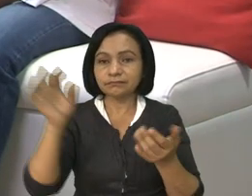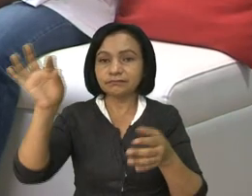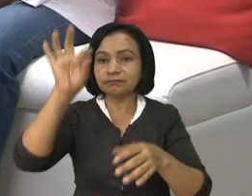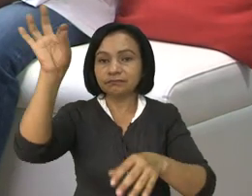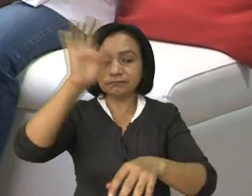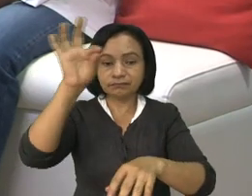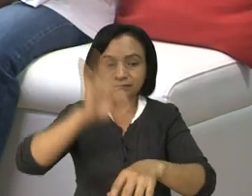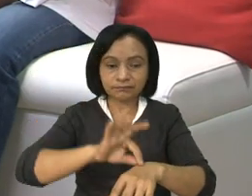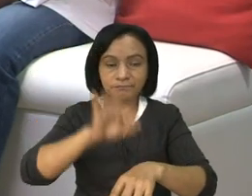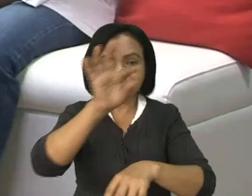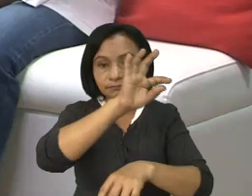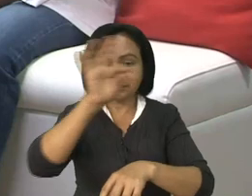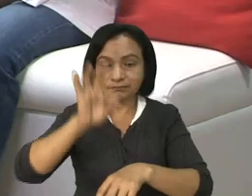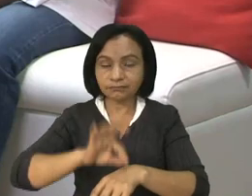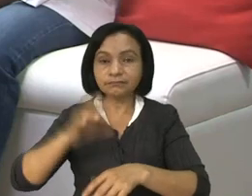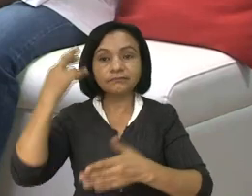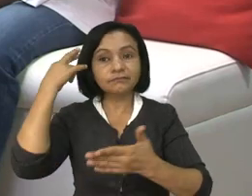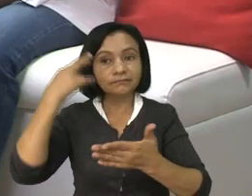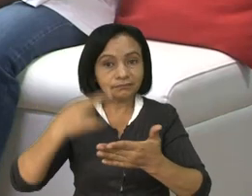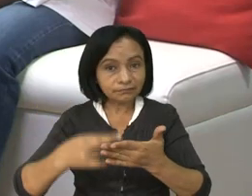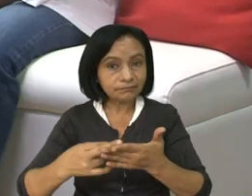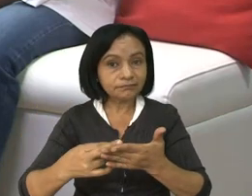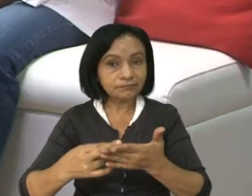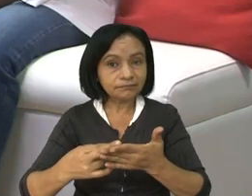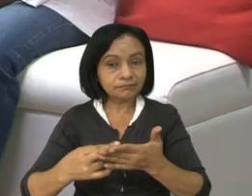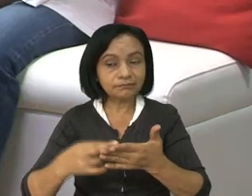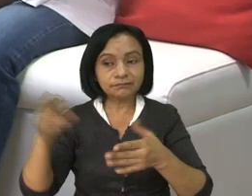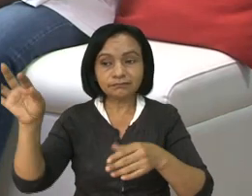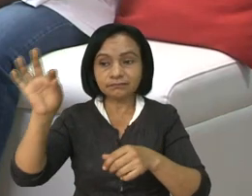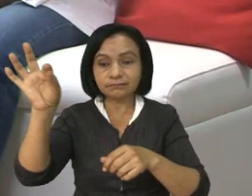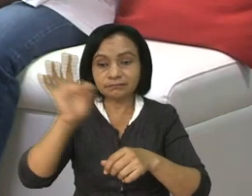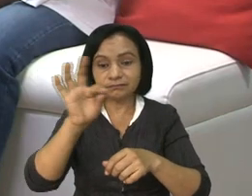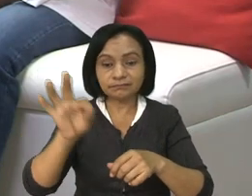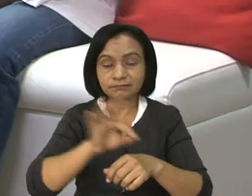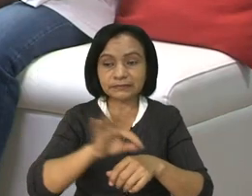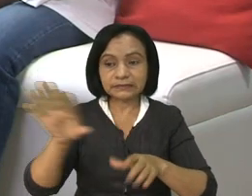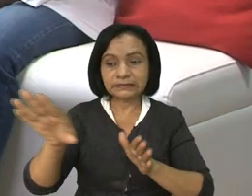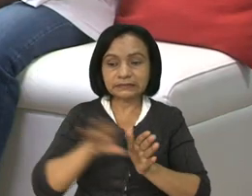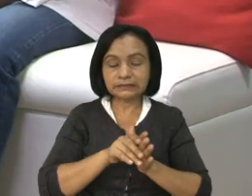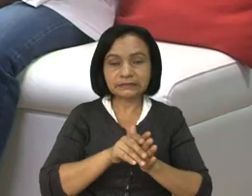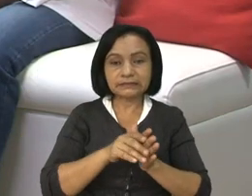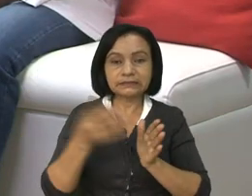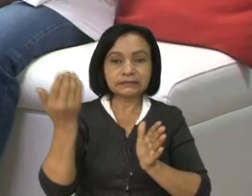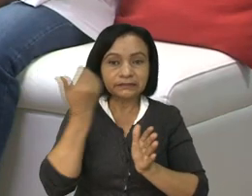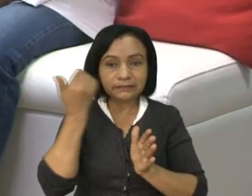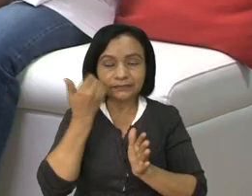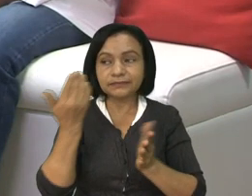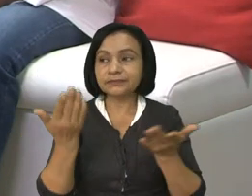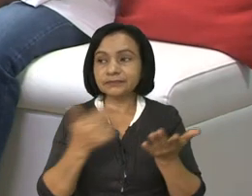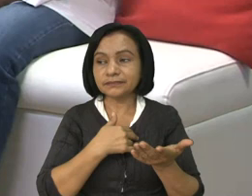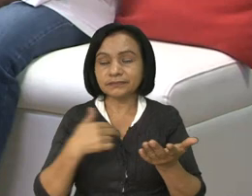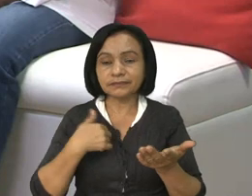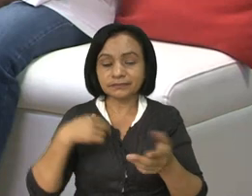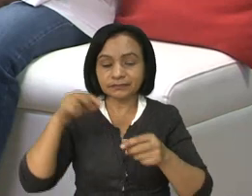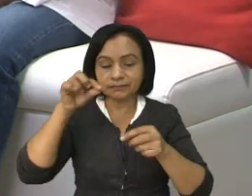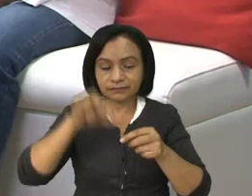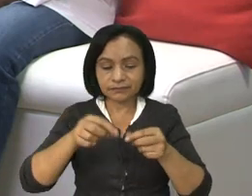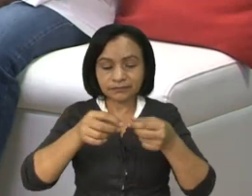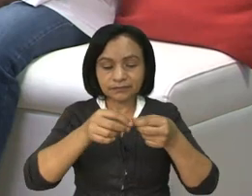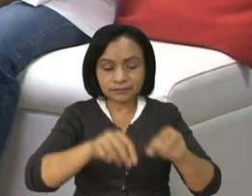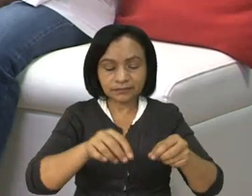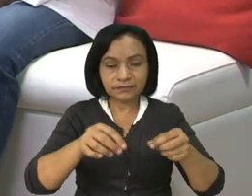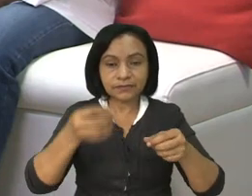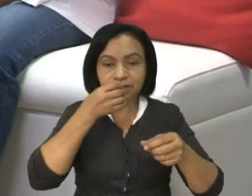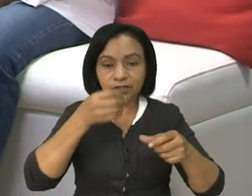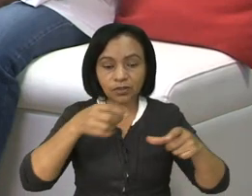moscas. Uh-huh. Las moscas, recordemos que ellos son una forma de transmisión de enfermedades porque ellos depositan esos huevos,